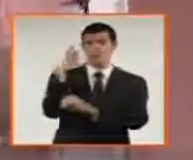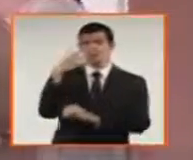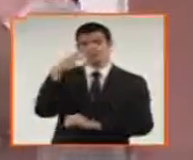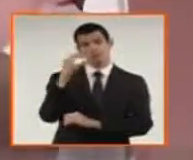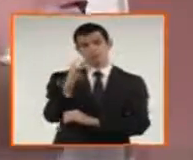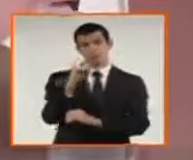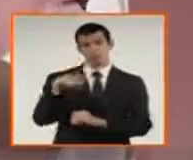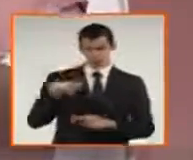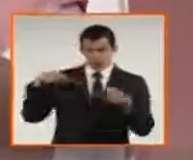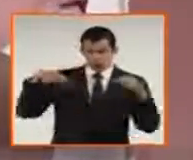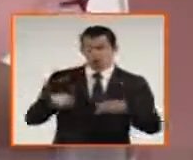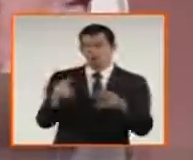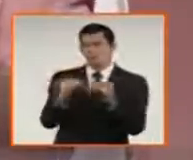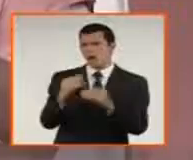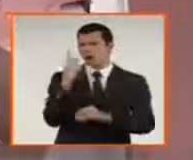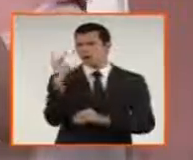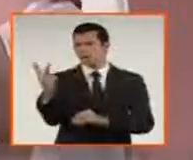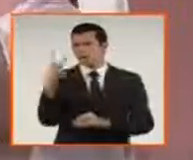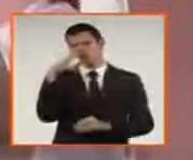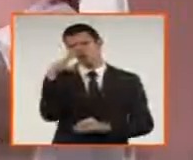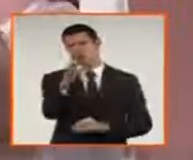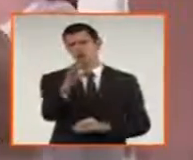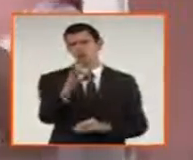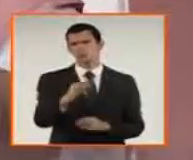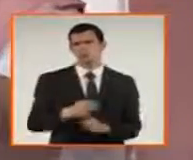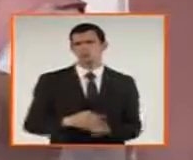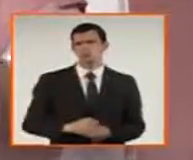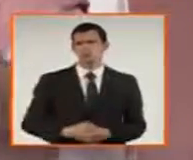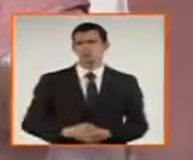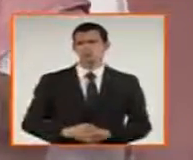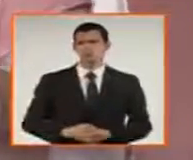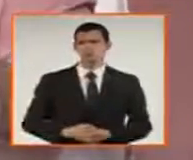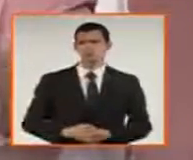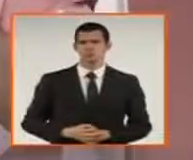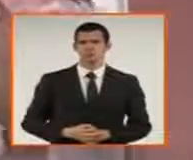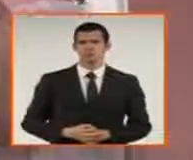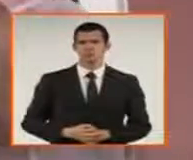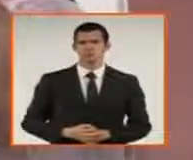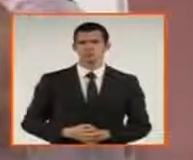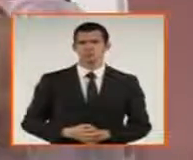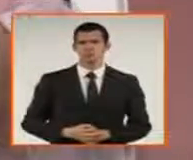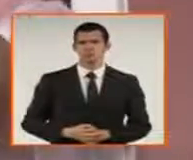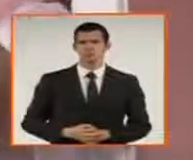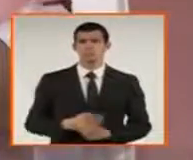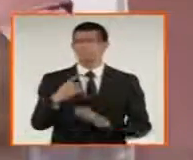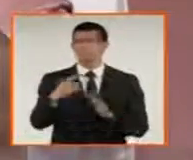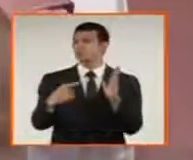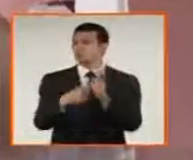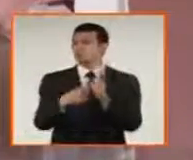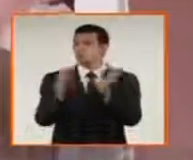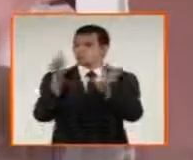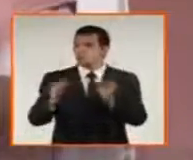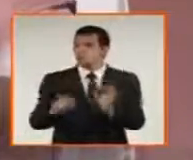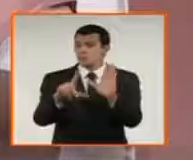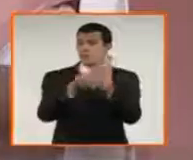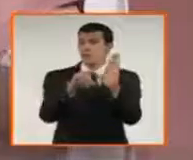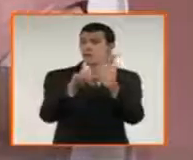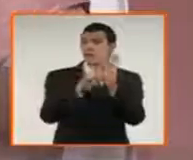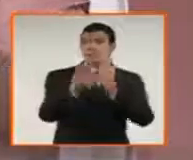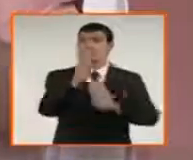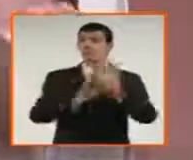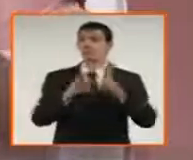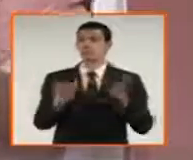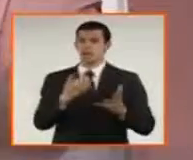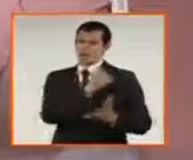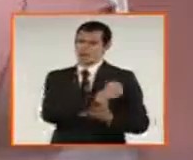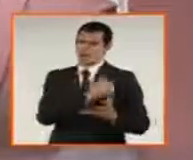cómo en cada momento está presente el afecto, cómo la falta de afecto y de solidaridad tiene sus efectos.